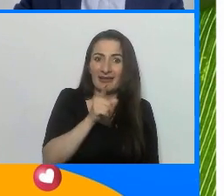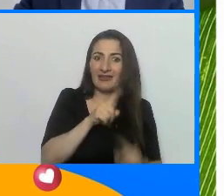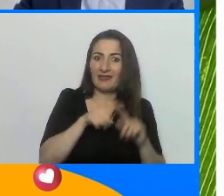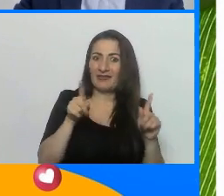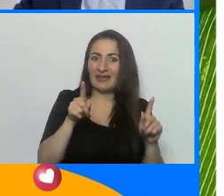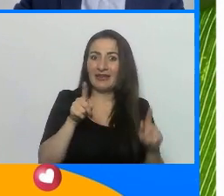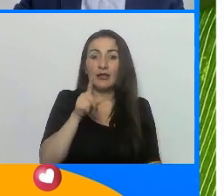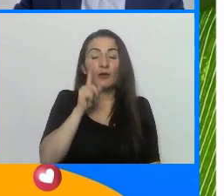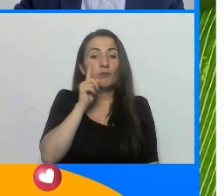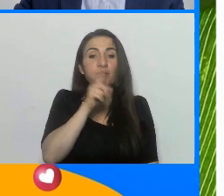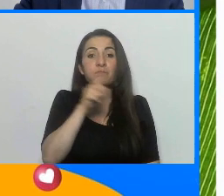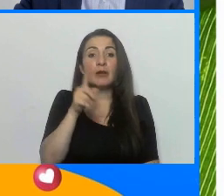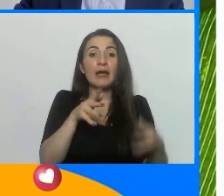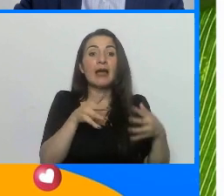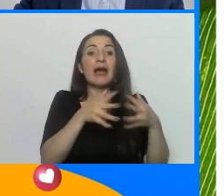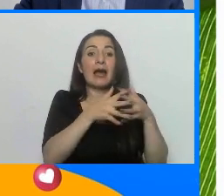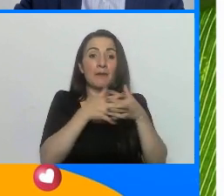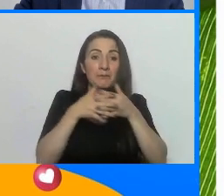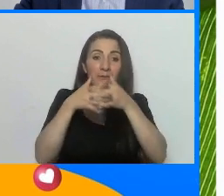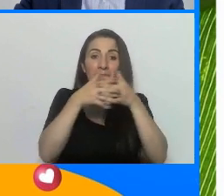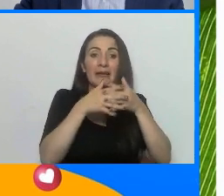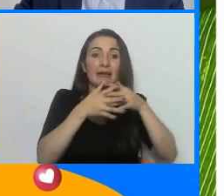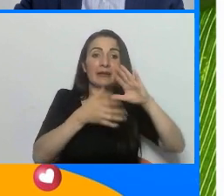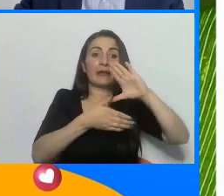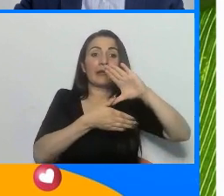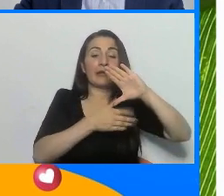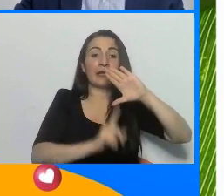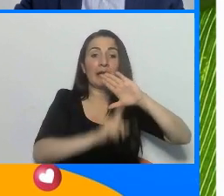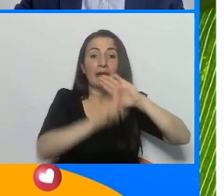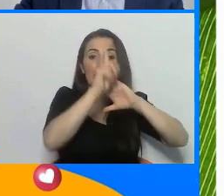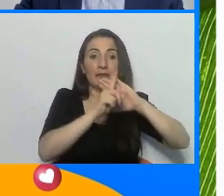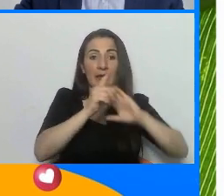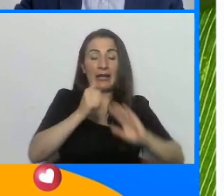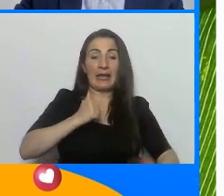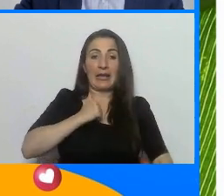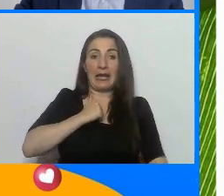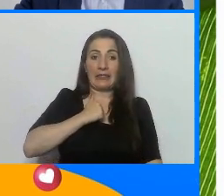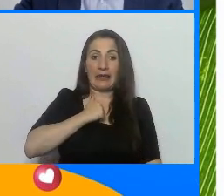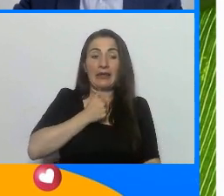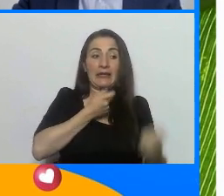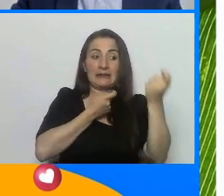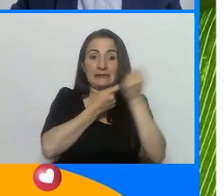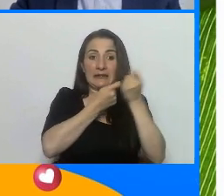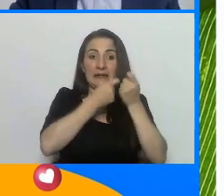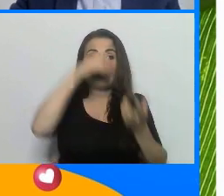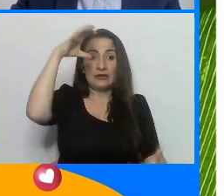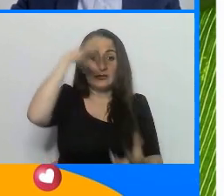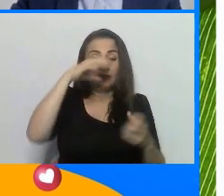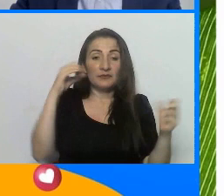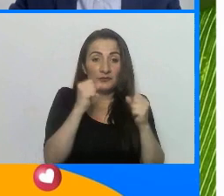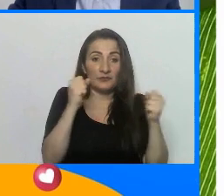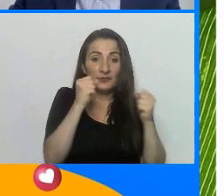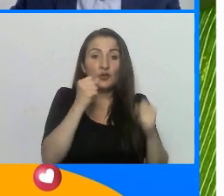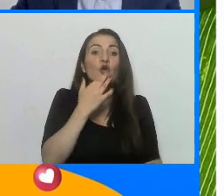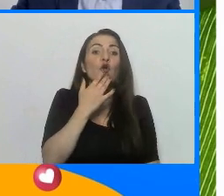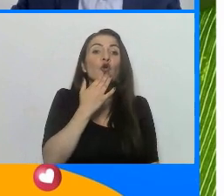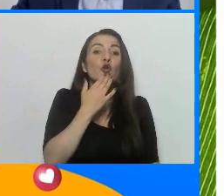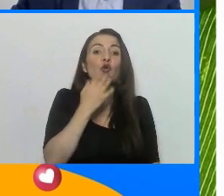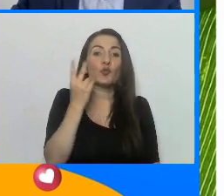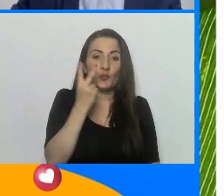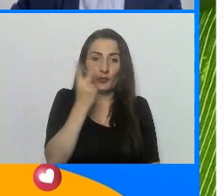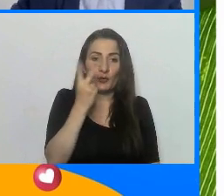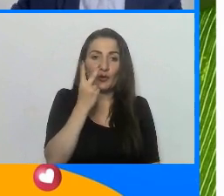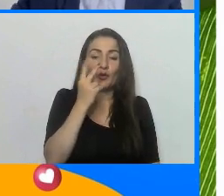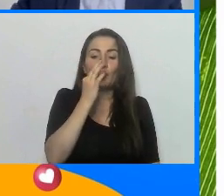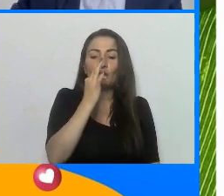miramos acá, en América, entonces todo el Canadá y demás, miren, las zonas altas, más cerca al Polo Norte, tienen ese colorcito, ¿sí?